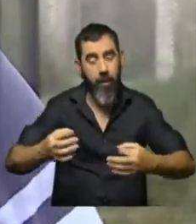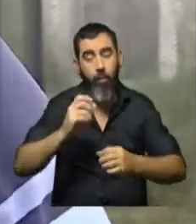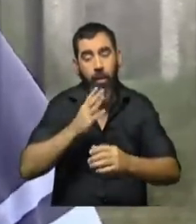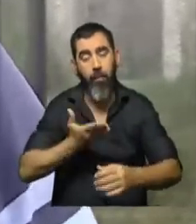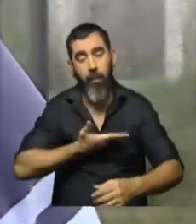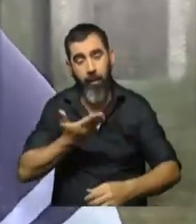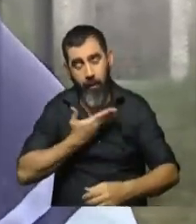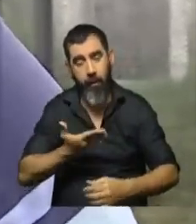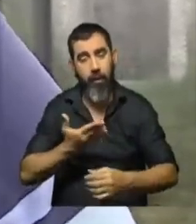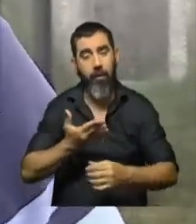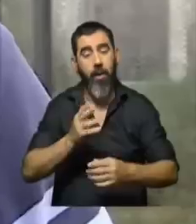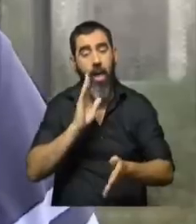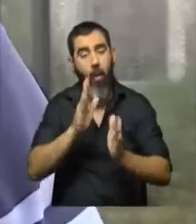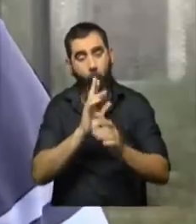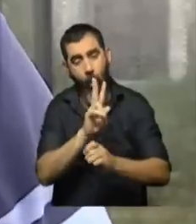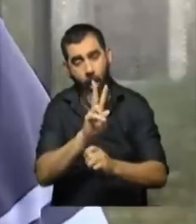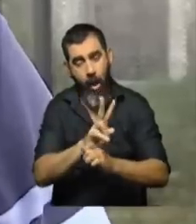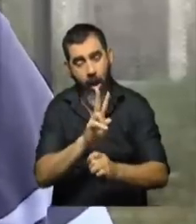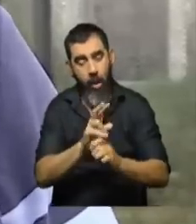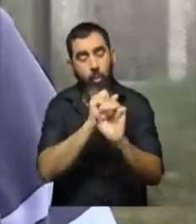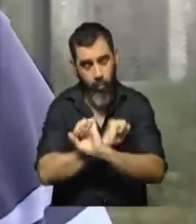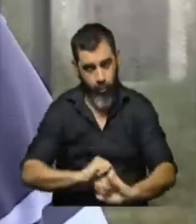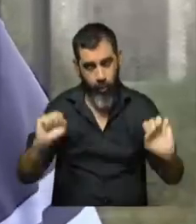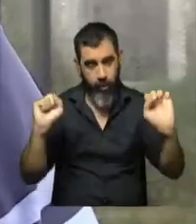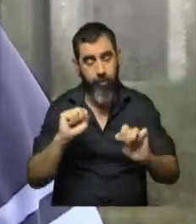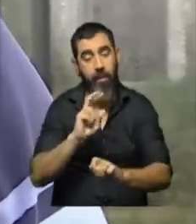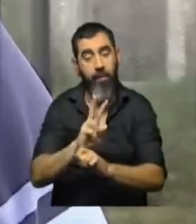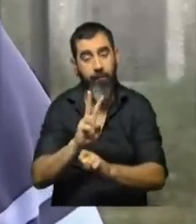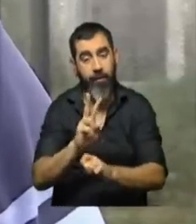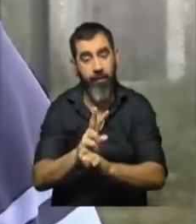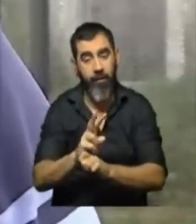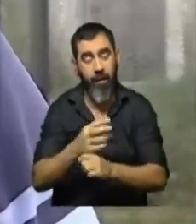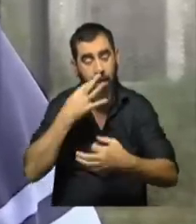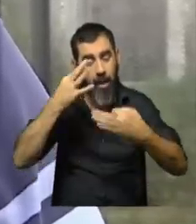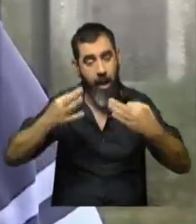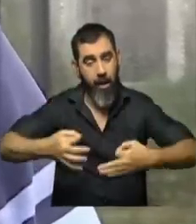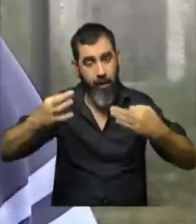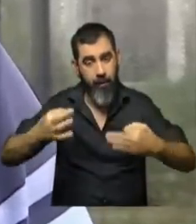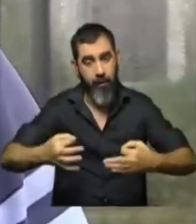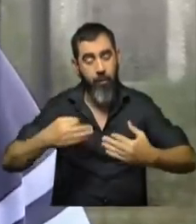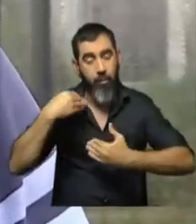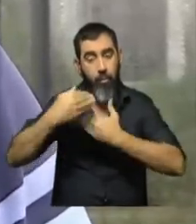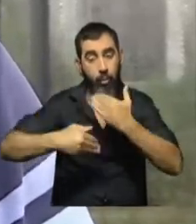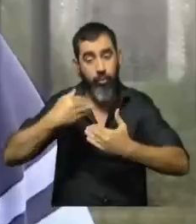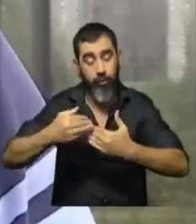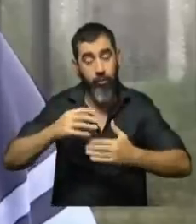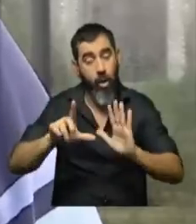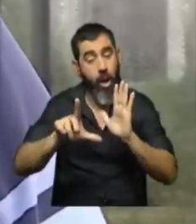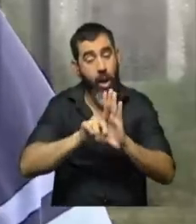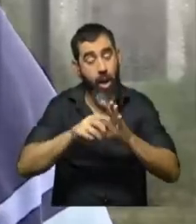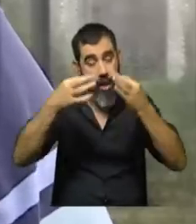pueden poner su staff de abogados a disposición para defenderlo, tienen todas las garantías, es un proceso